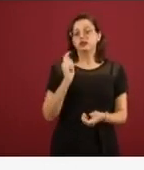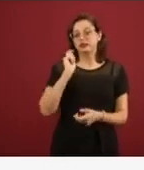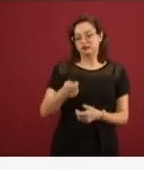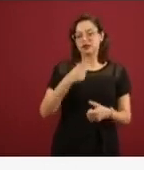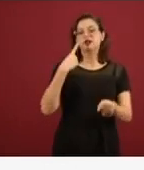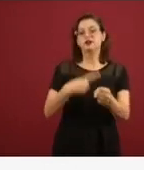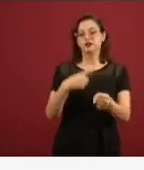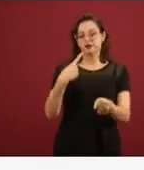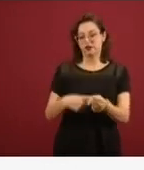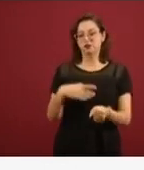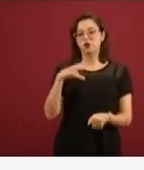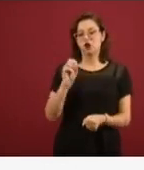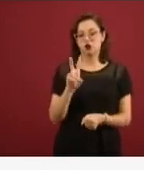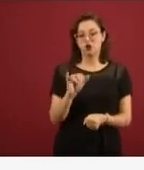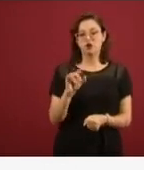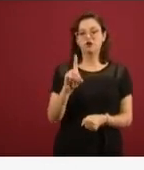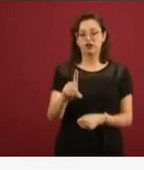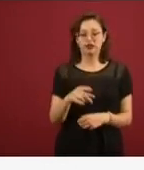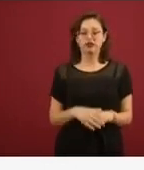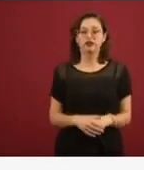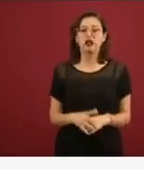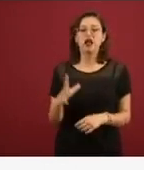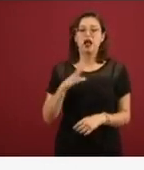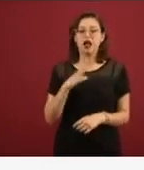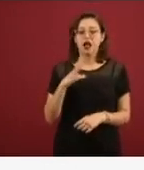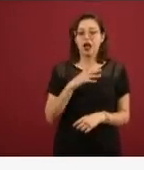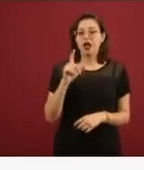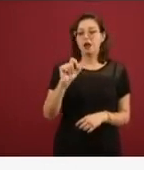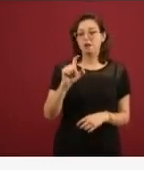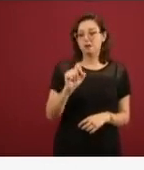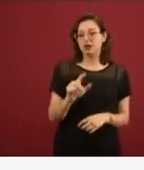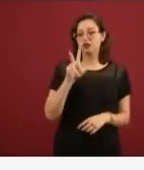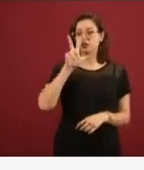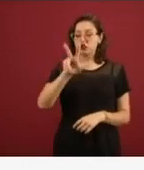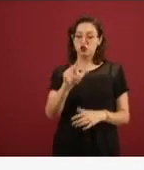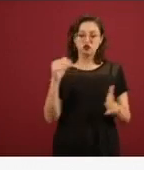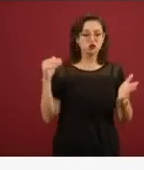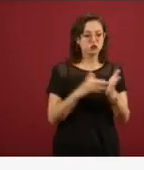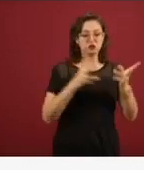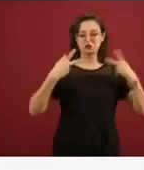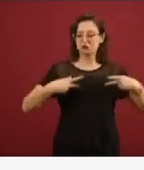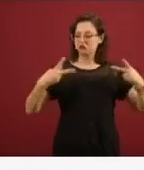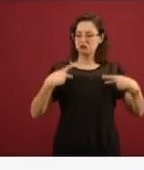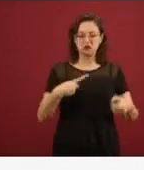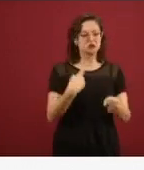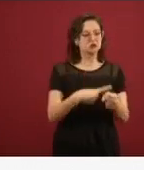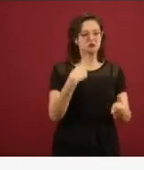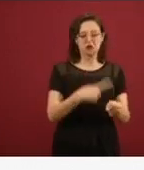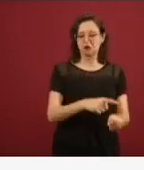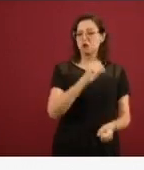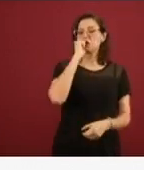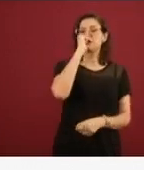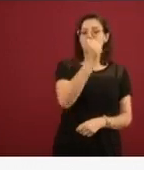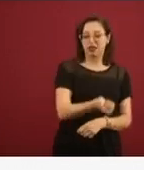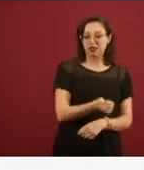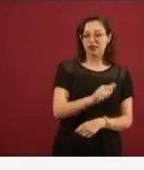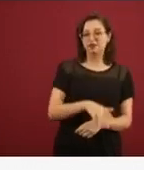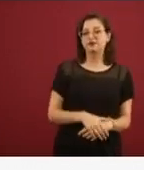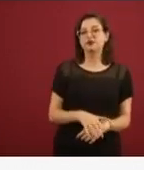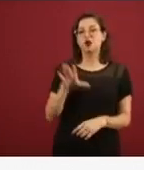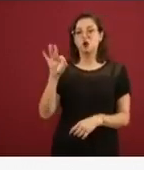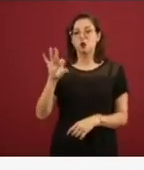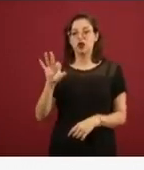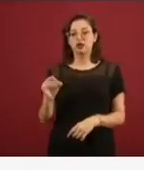COVID-19. Así también tenemos 28.126 resultados que han dado negativo al virus y poco más